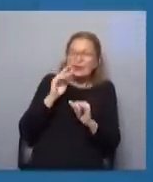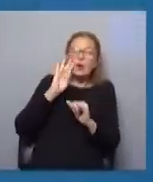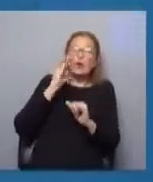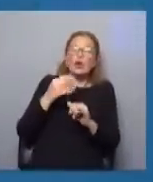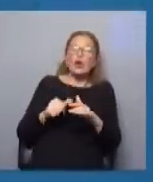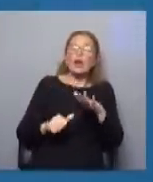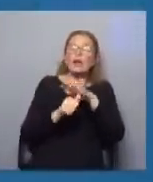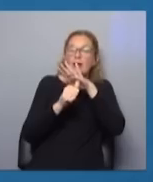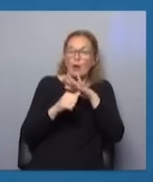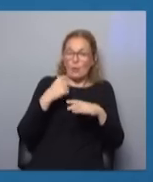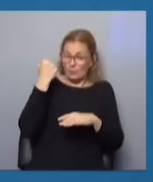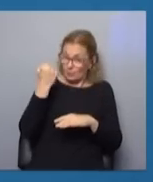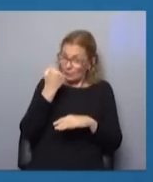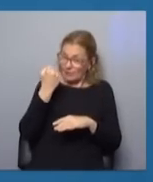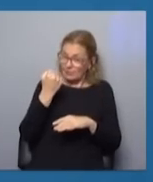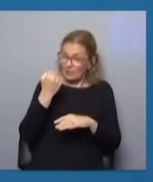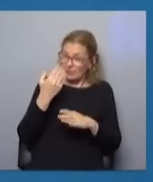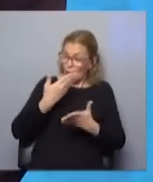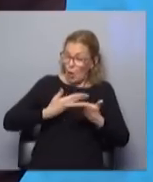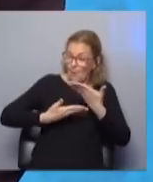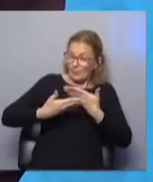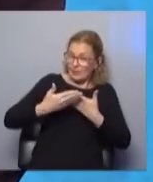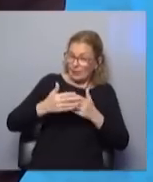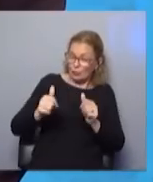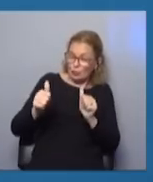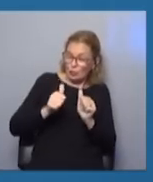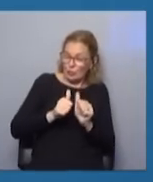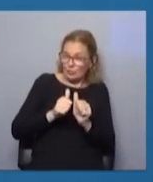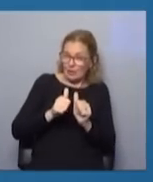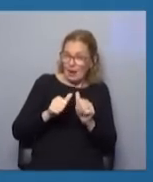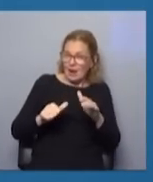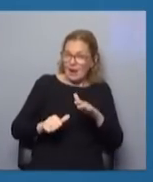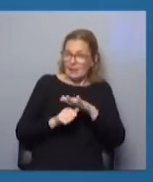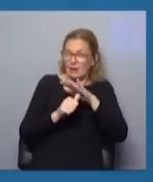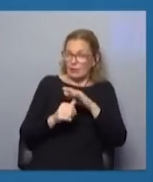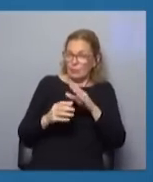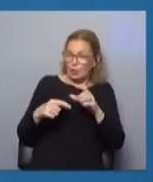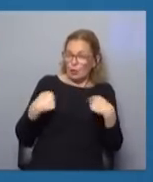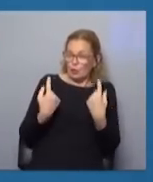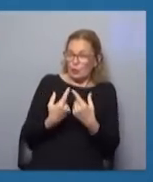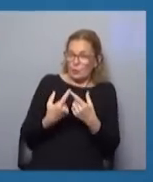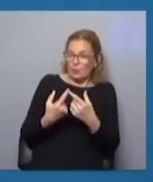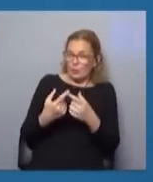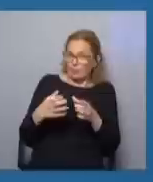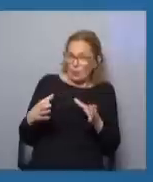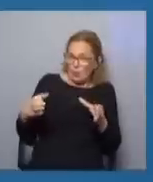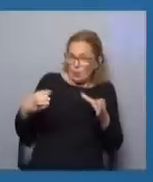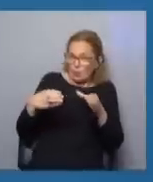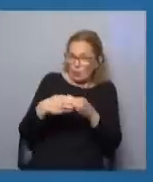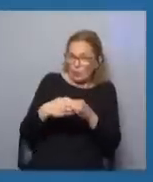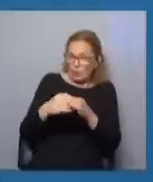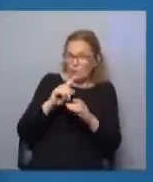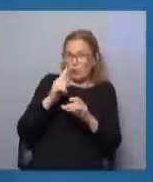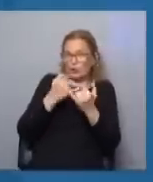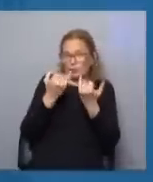los liderazgos es importante esa combinación de liderazgo y construcción colectiva que se fragua no de un día